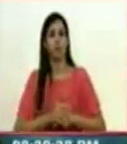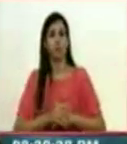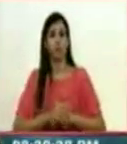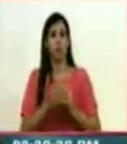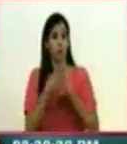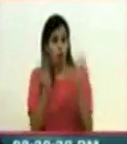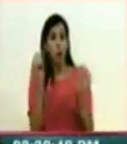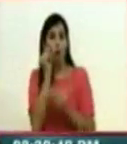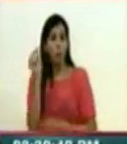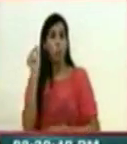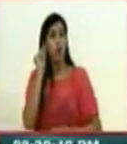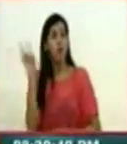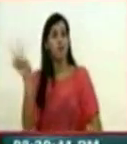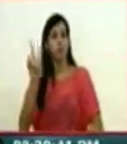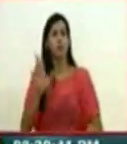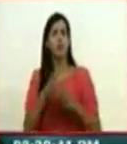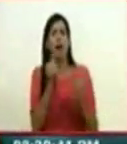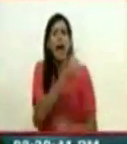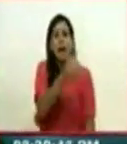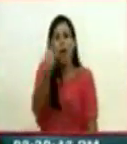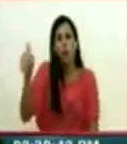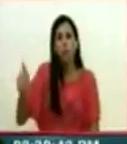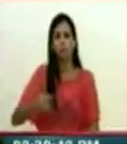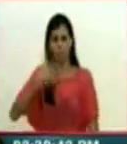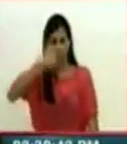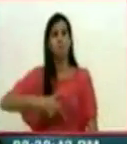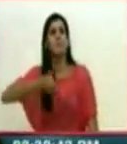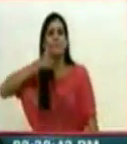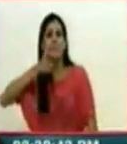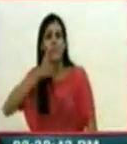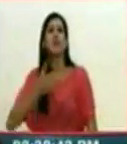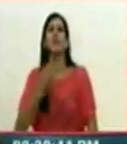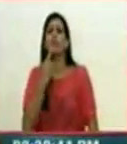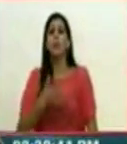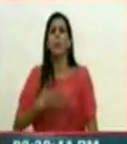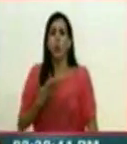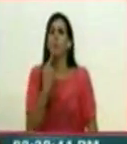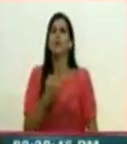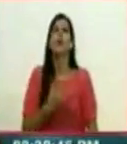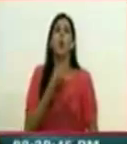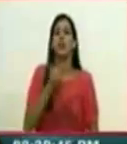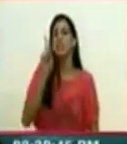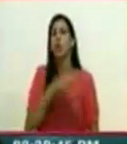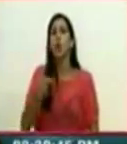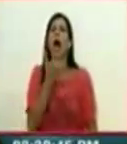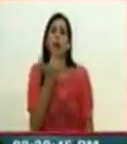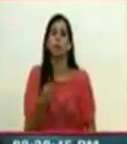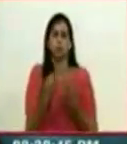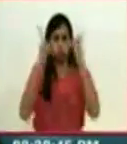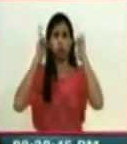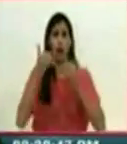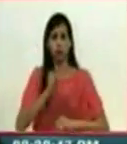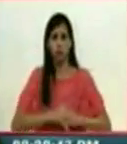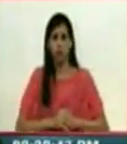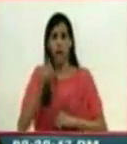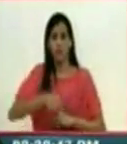los venezolanos y cada uno de nosotros somos garantes de decir lo que nos gusta y lo que no nos gusta. Que se tome en este pueblo, en